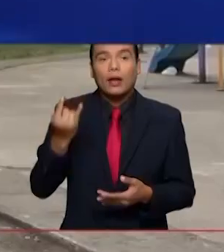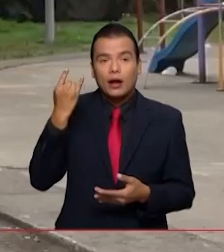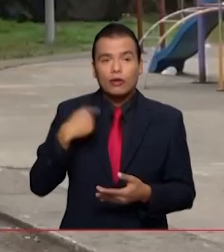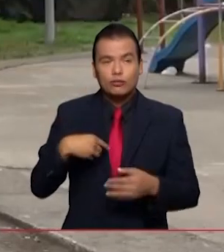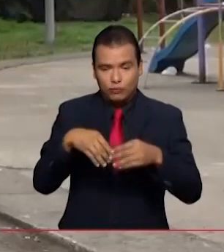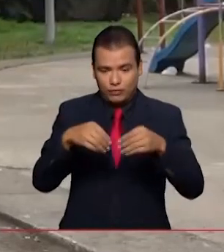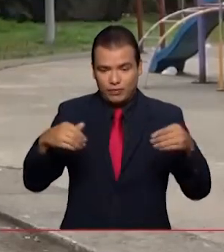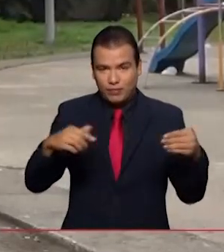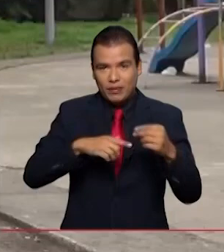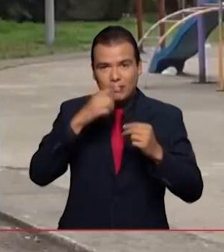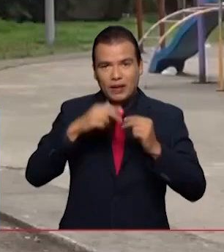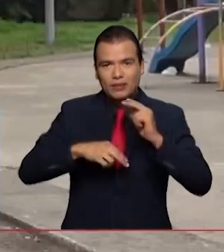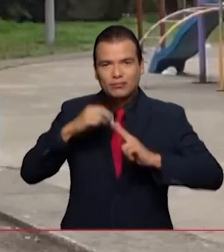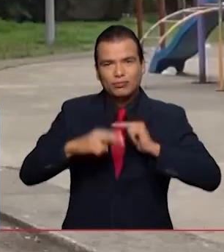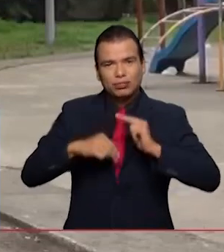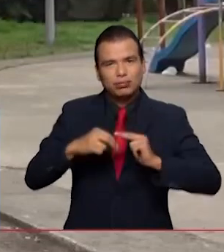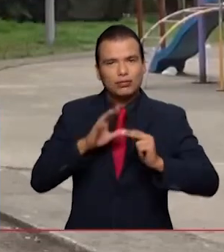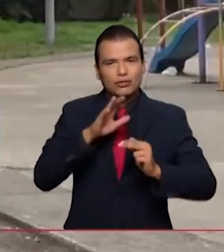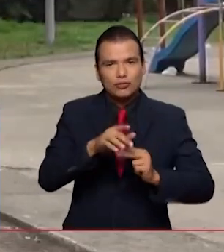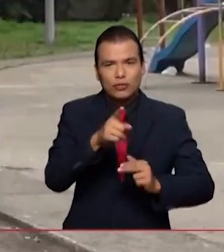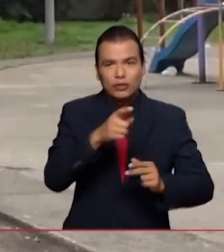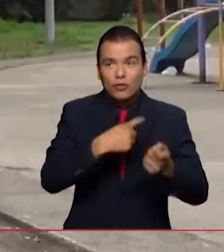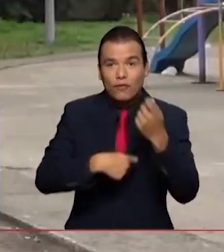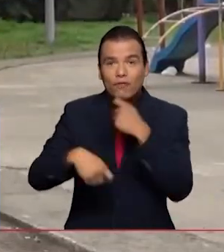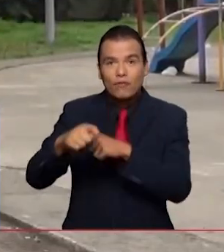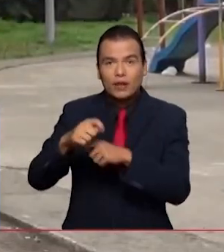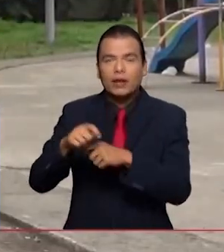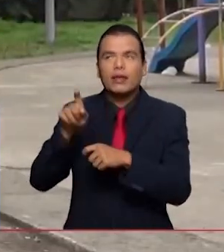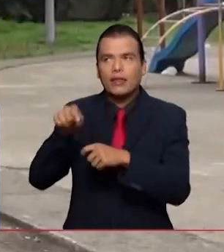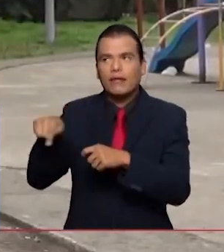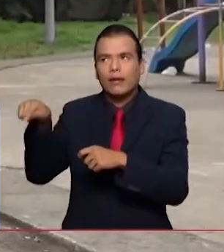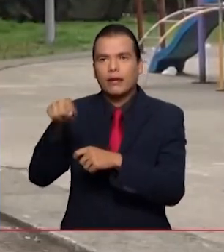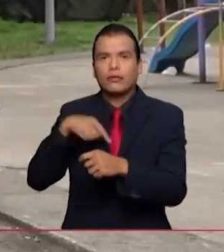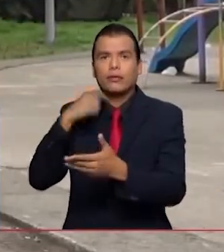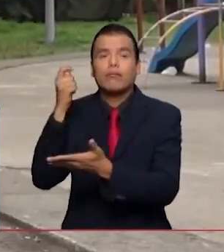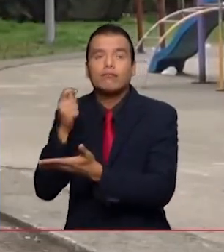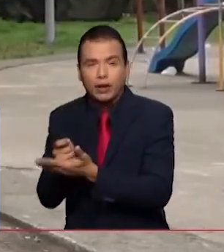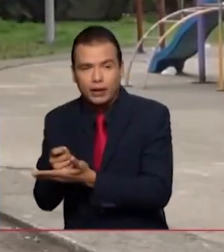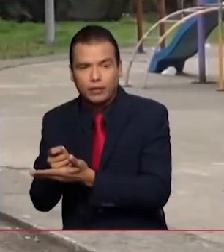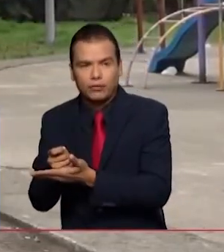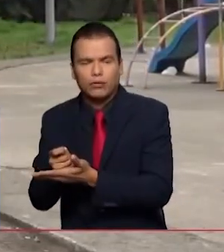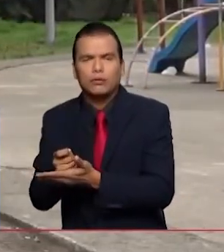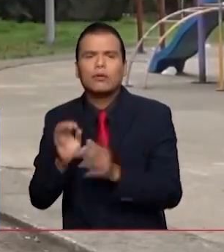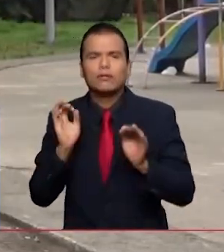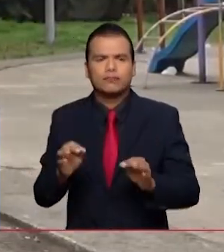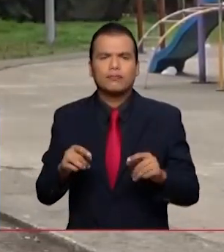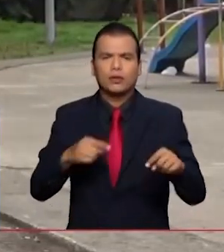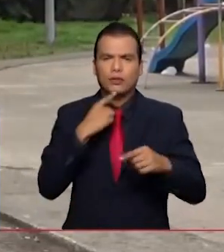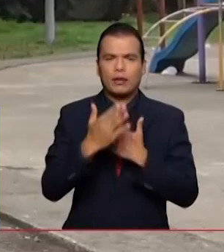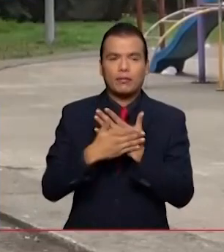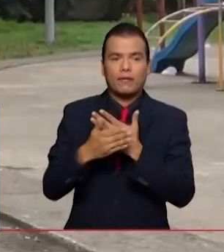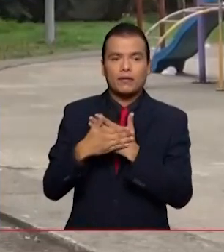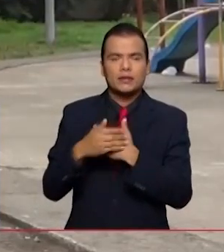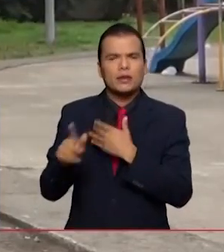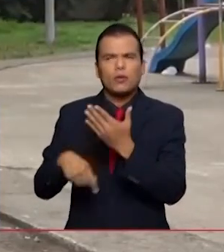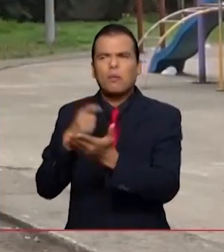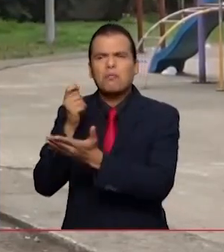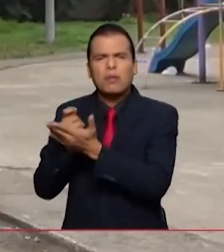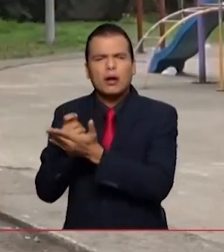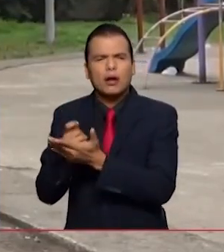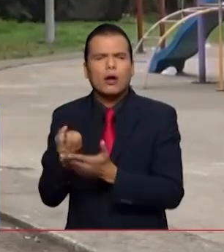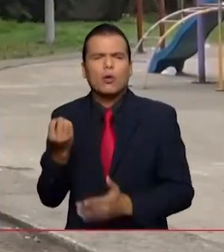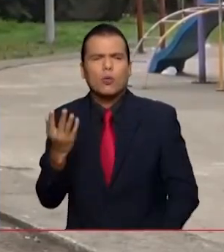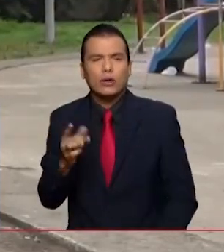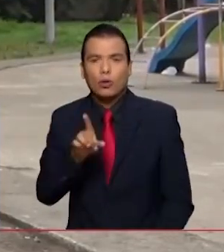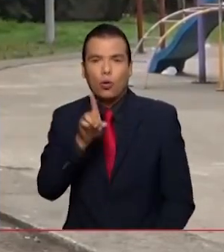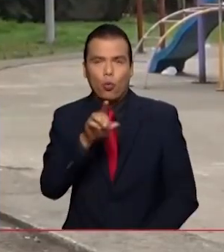Hola, ¿qué tal tengan ustedes? Muy buenas tardes. Pues las autoridades han indicado que entre 2.000 y 3.000 pesos es lo que están exigiendo por